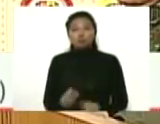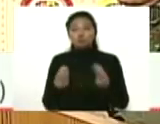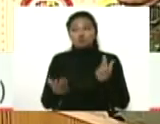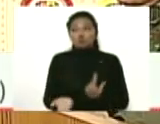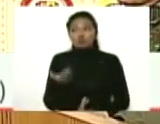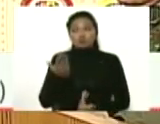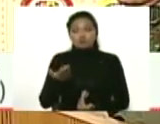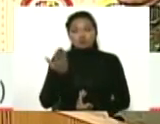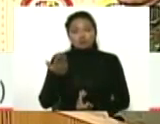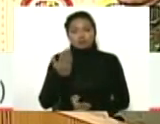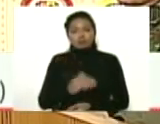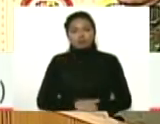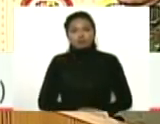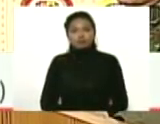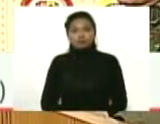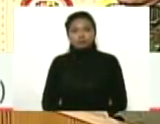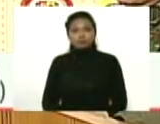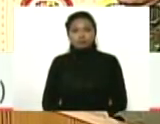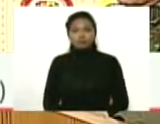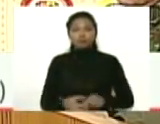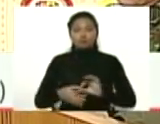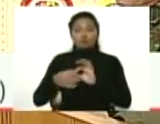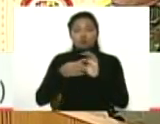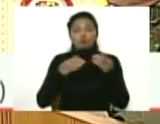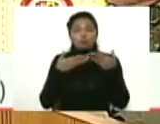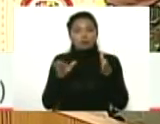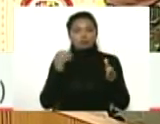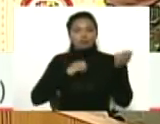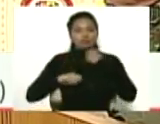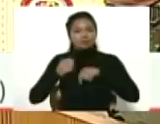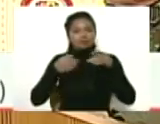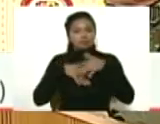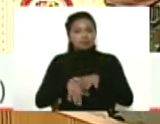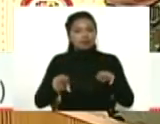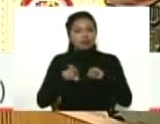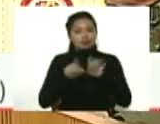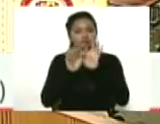importante, las unidades populares de defensa integral